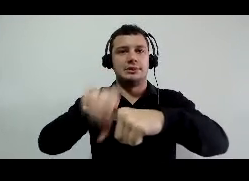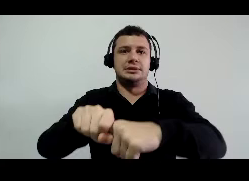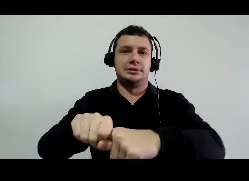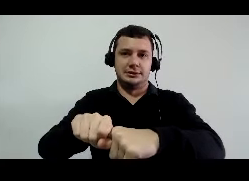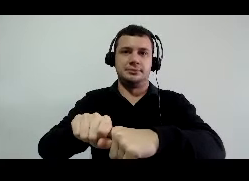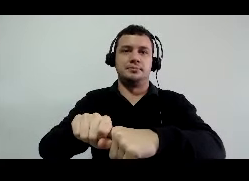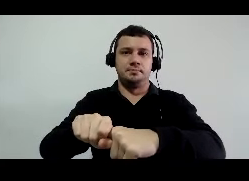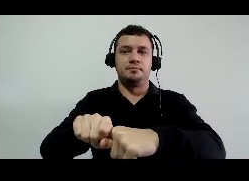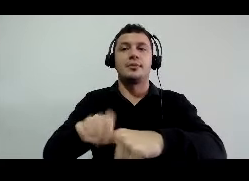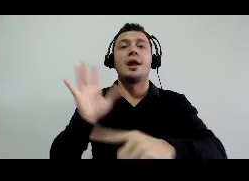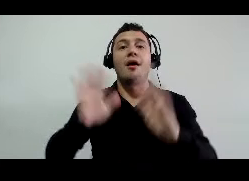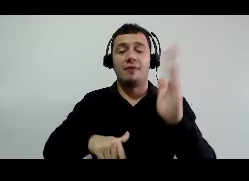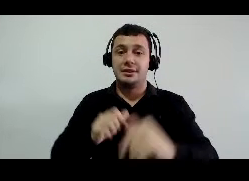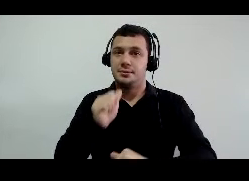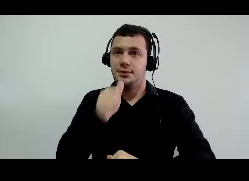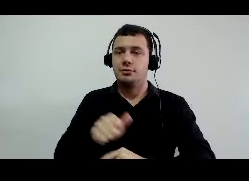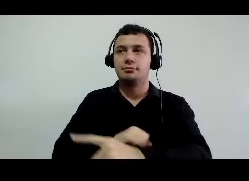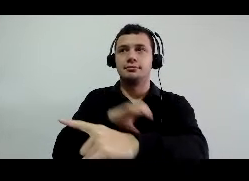veces.